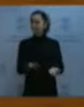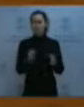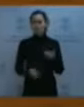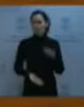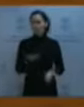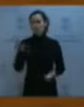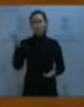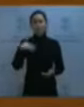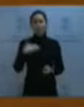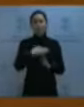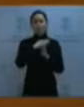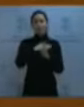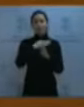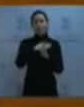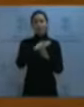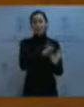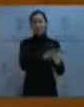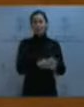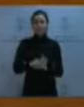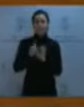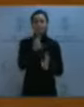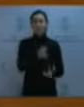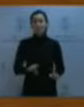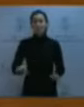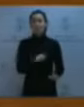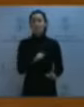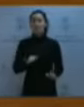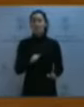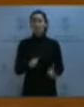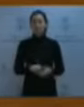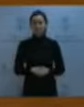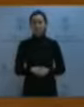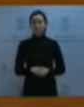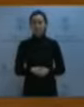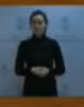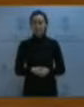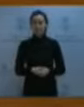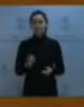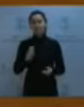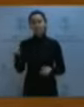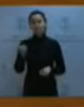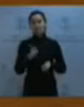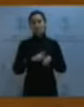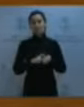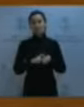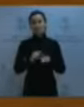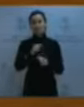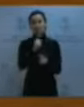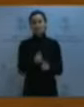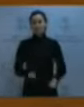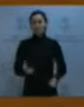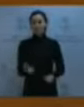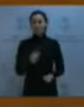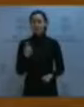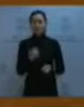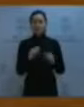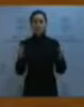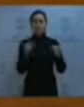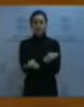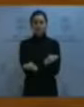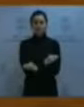baremo que estamos aplicando con respecto al resto de las comunidades. Bien, otros aspectos del presupuesto con los que no podemos estar de acuerdo, por